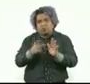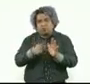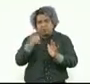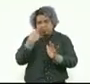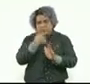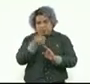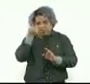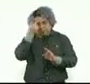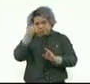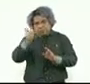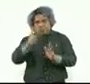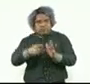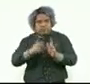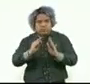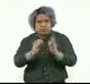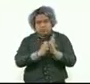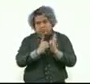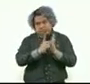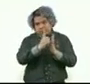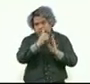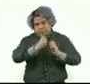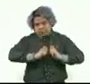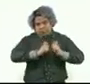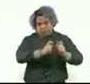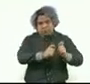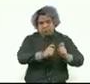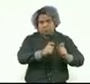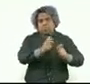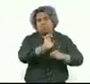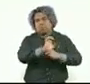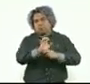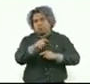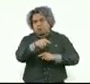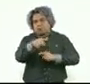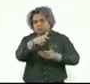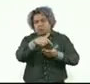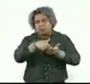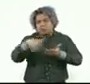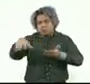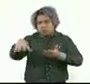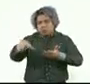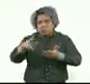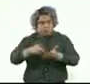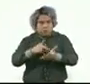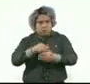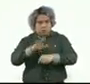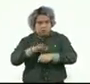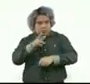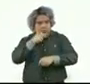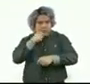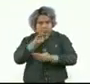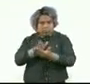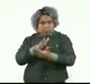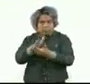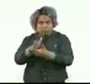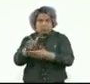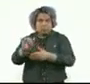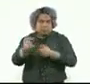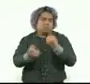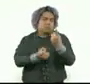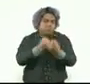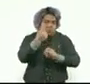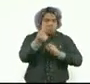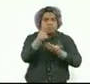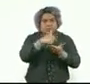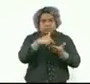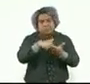sus dueños. ¿Se tienen programados más operativos en esta zona o en otros de la ciudad? Sí, hay otros lugares en donde hay estas denuncias y se